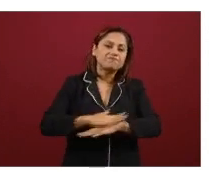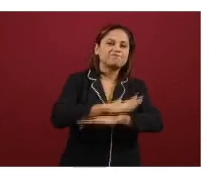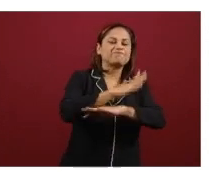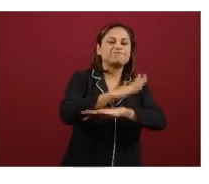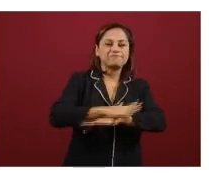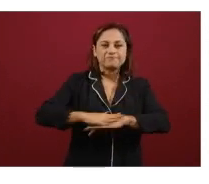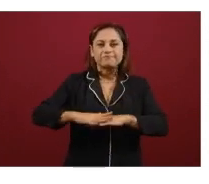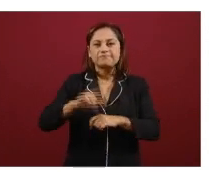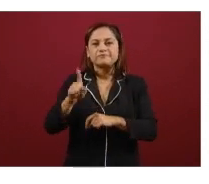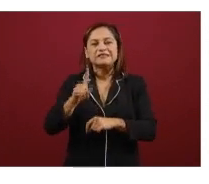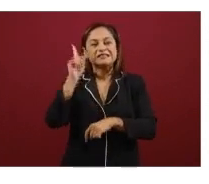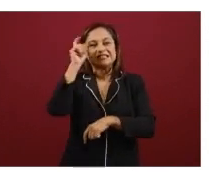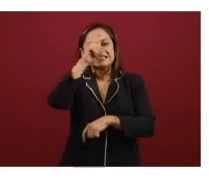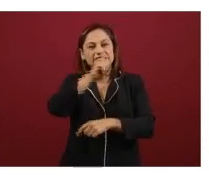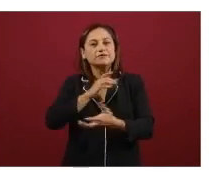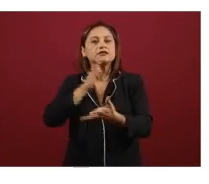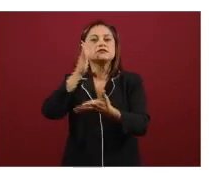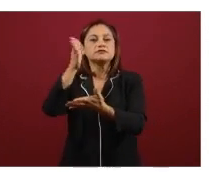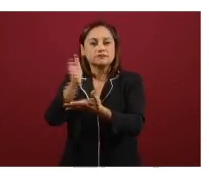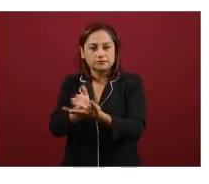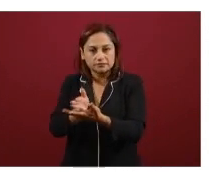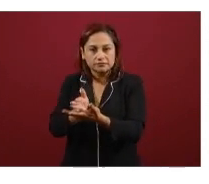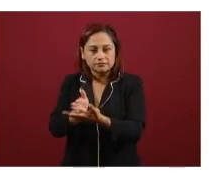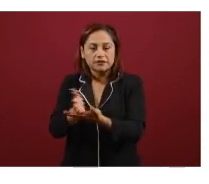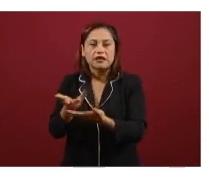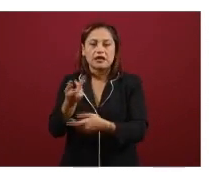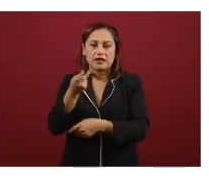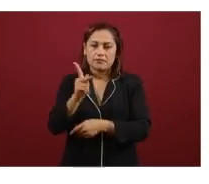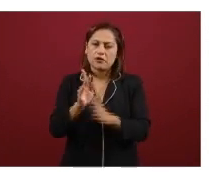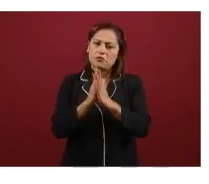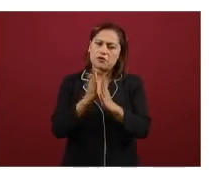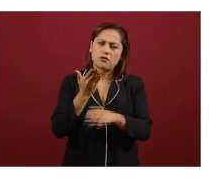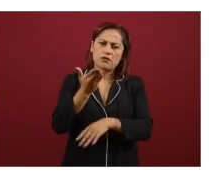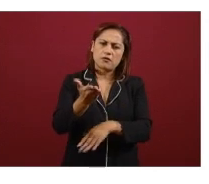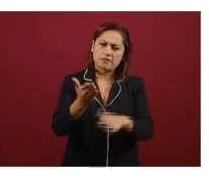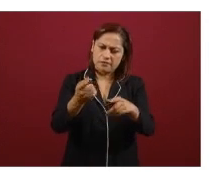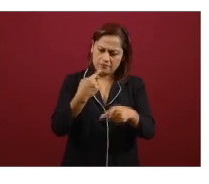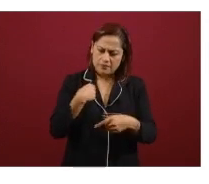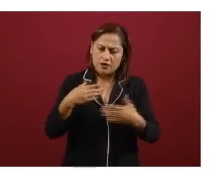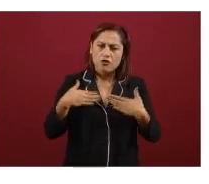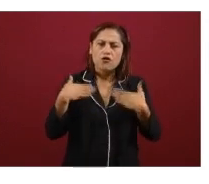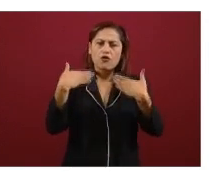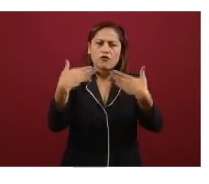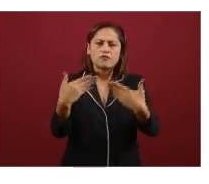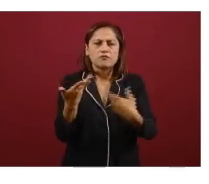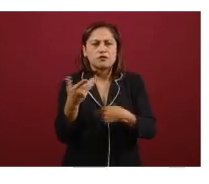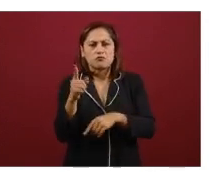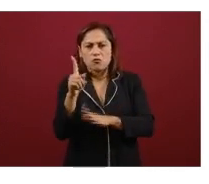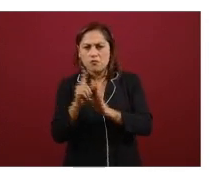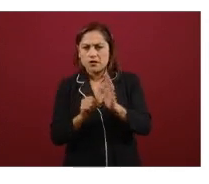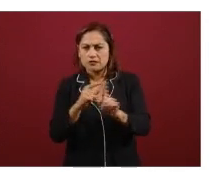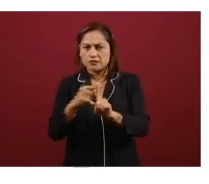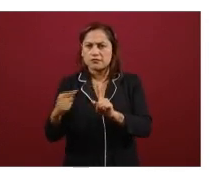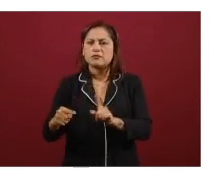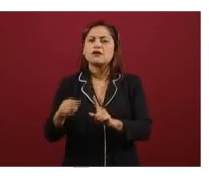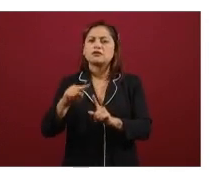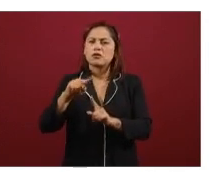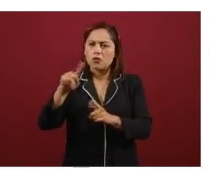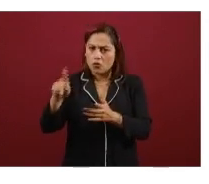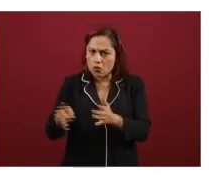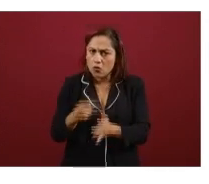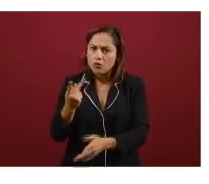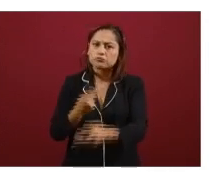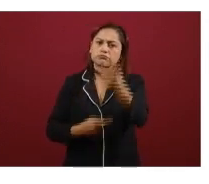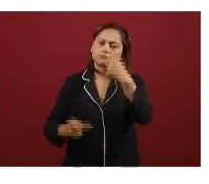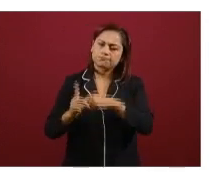el llegar a las playas. Pero también denos la confianza y en mes y medio les vamos a volver a traer el reporte para